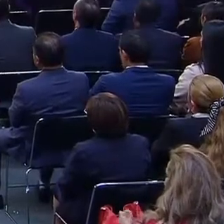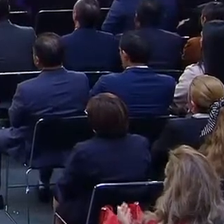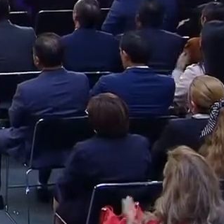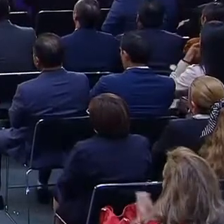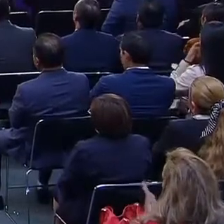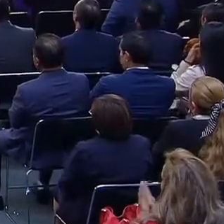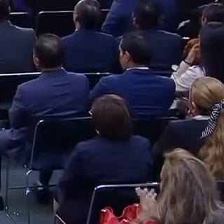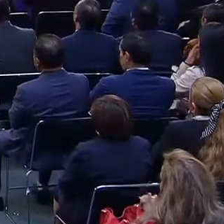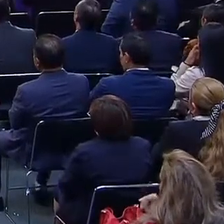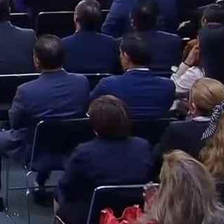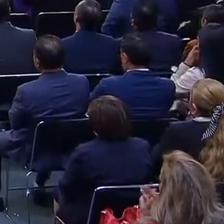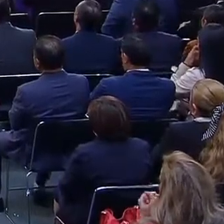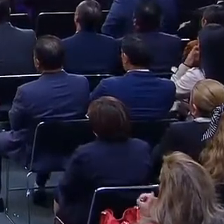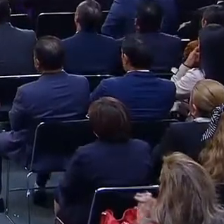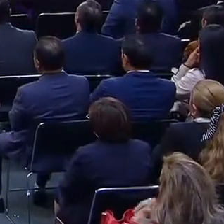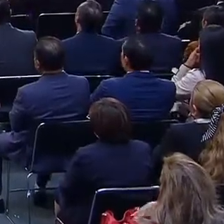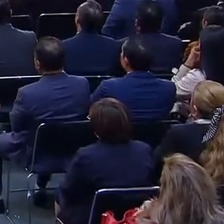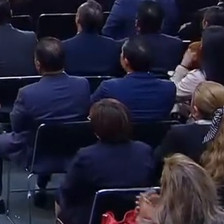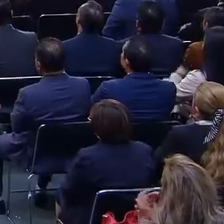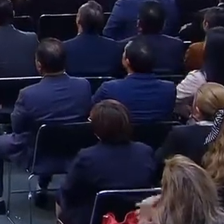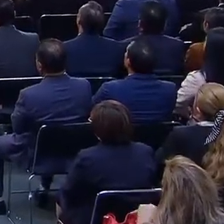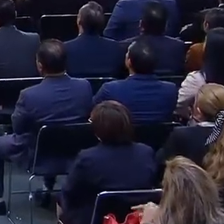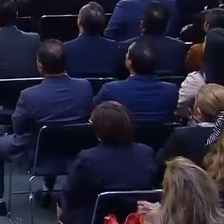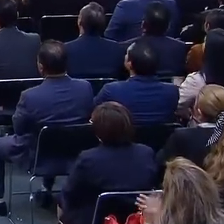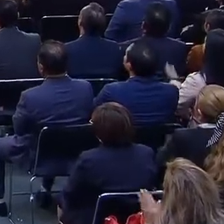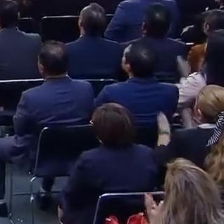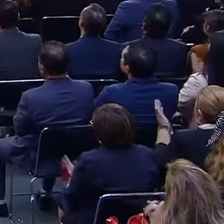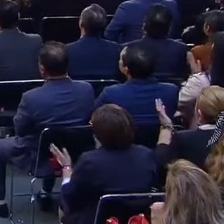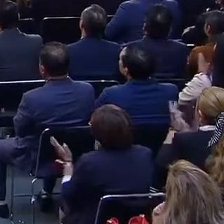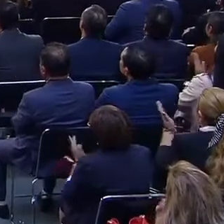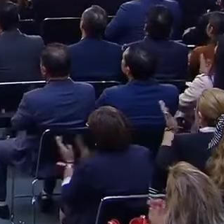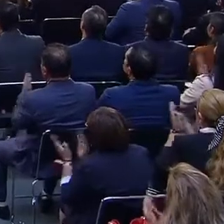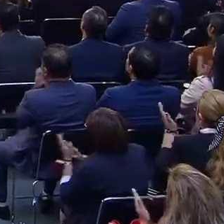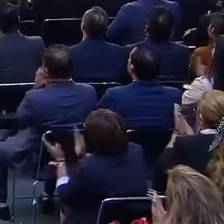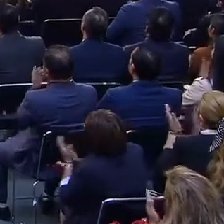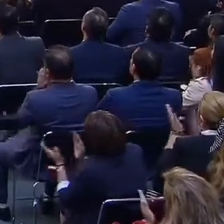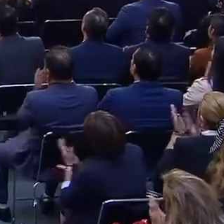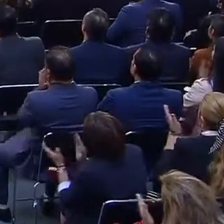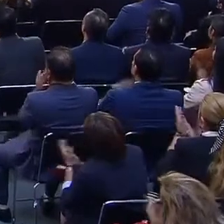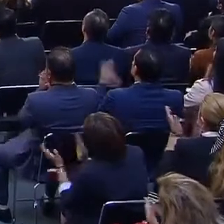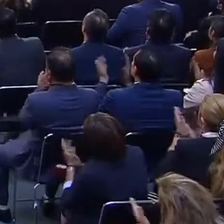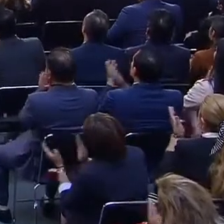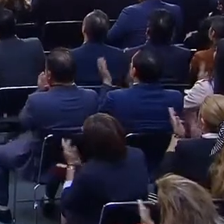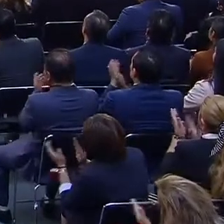mexicanos, licenciado Andrés Manuel López Obrador.